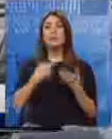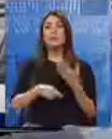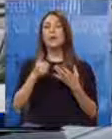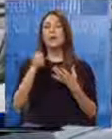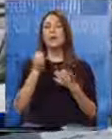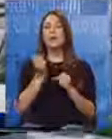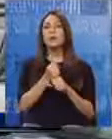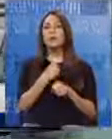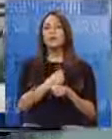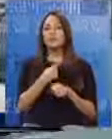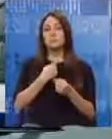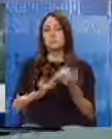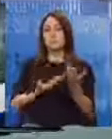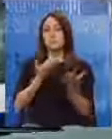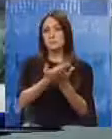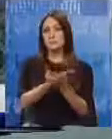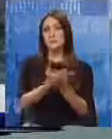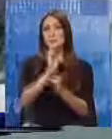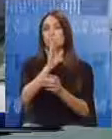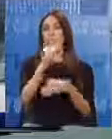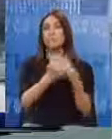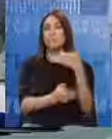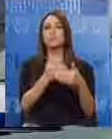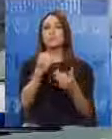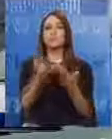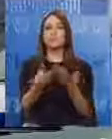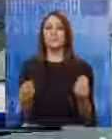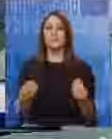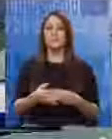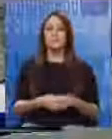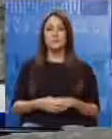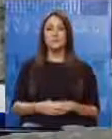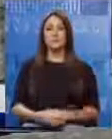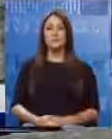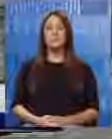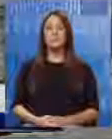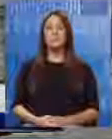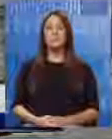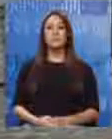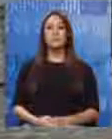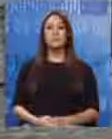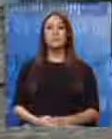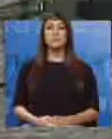argumentos presentará para la apelación del proceso de disolución. Alcibiades Onofre, TC Televisión.